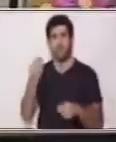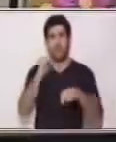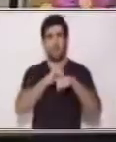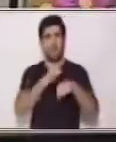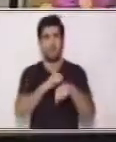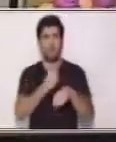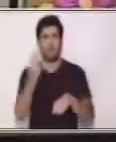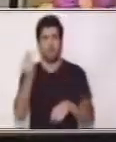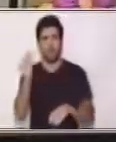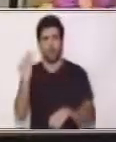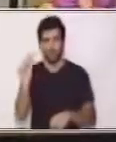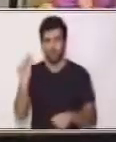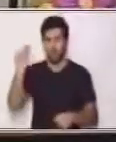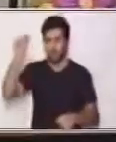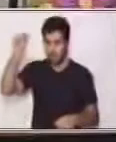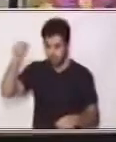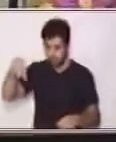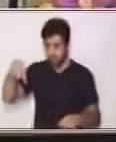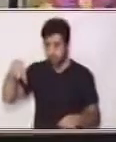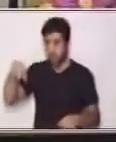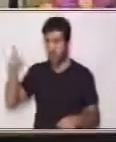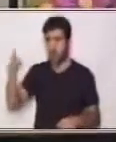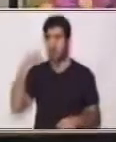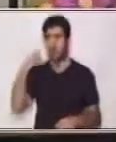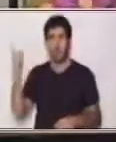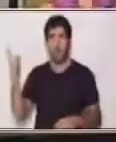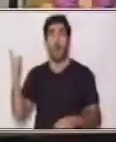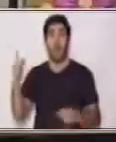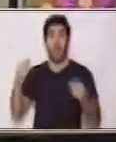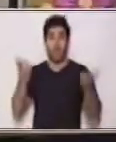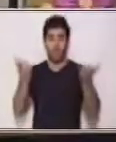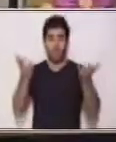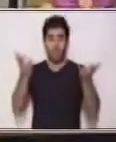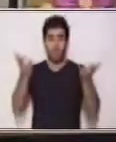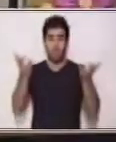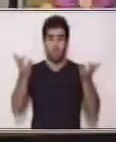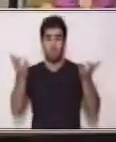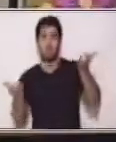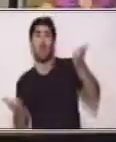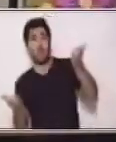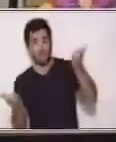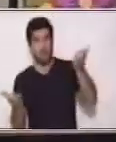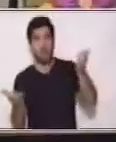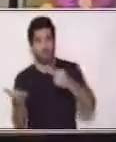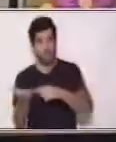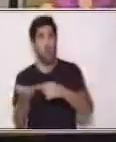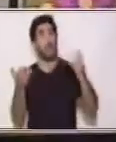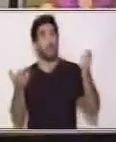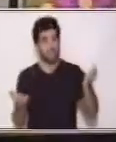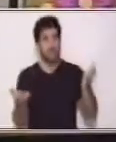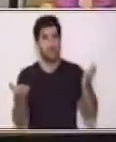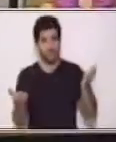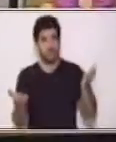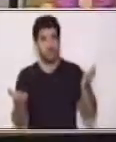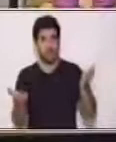menor peso, la coloco en uno de los extremos, observa, ¿ya ves? La balanza